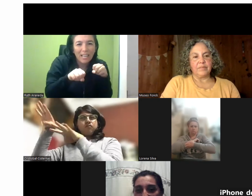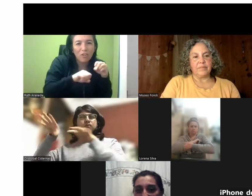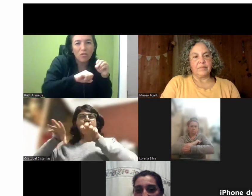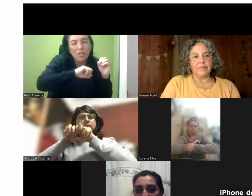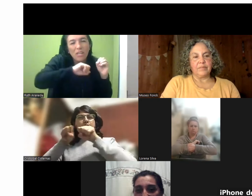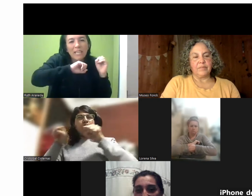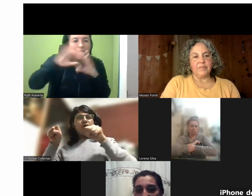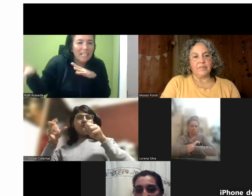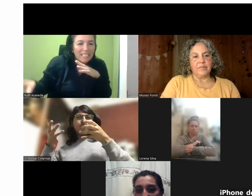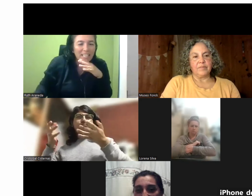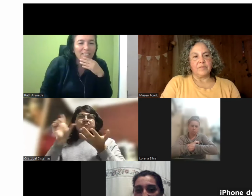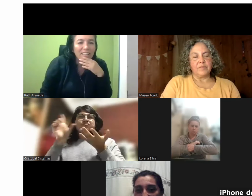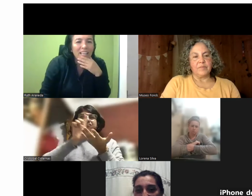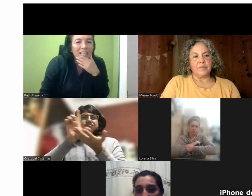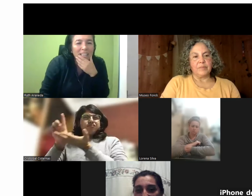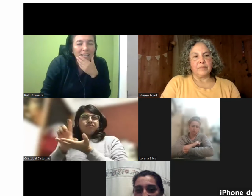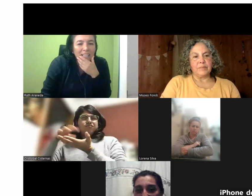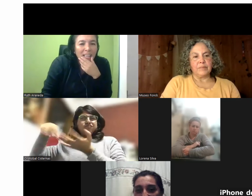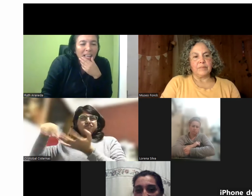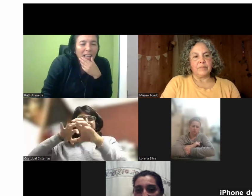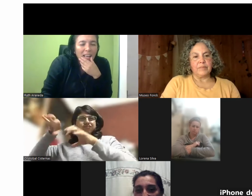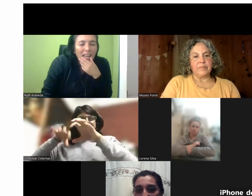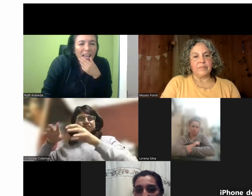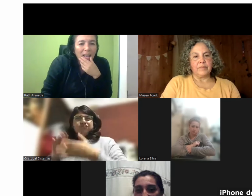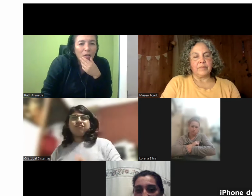haya llegado y que se la lleven